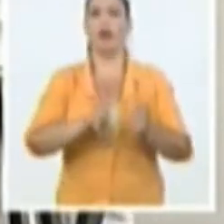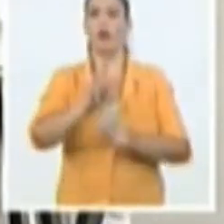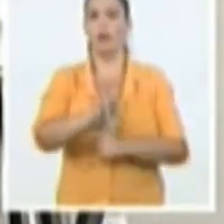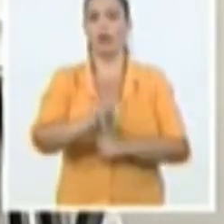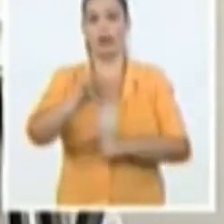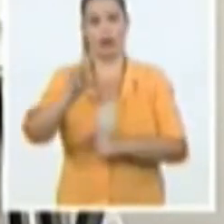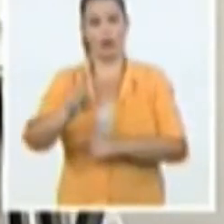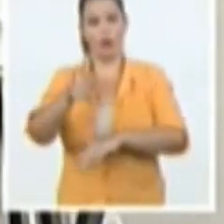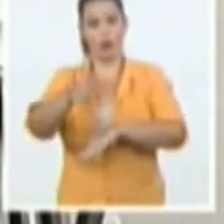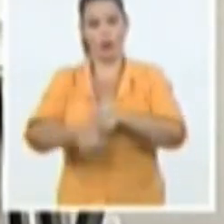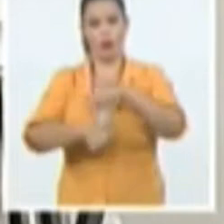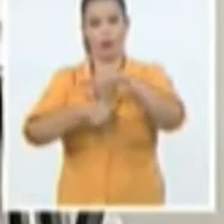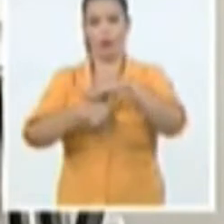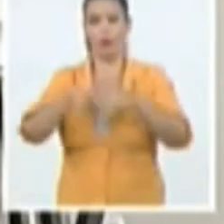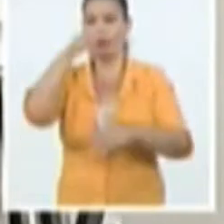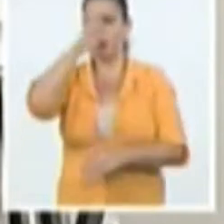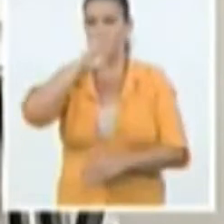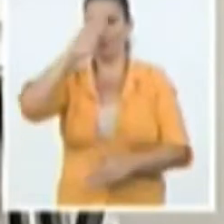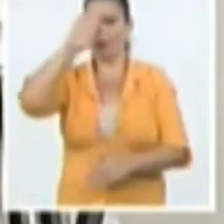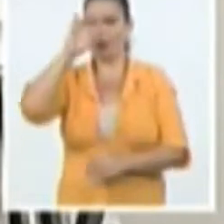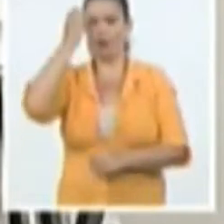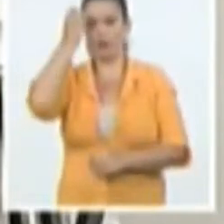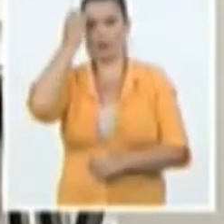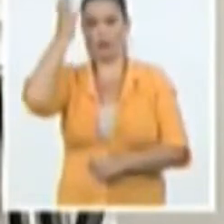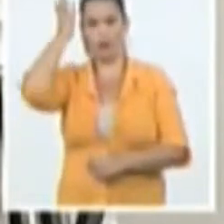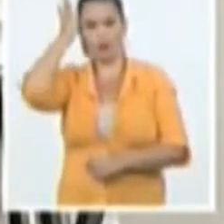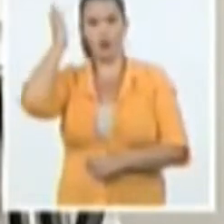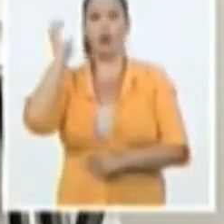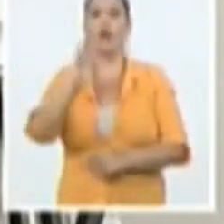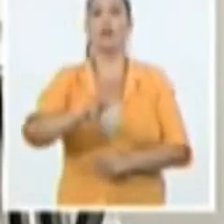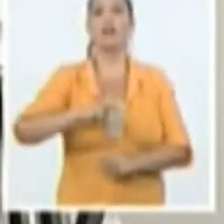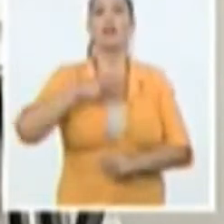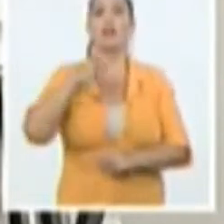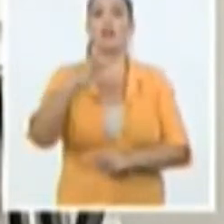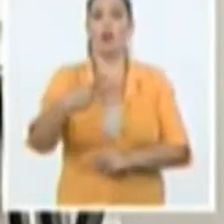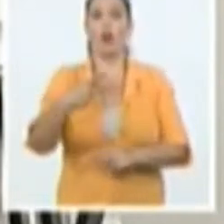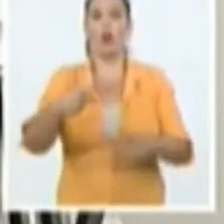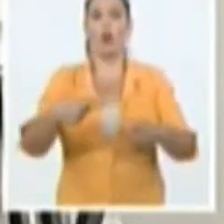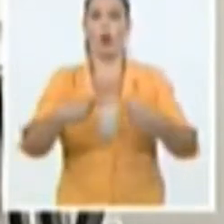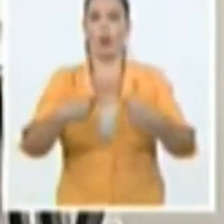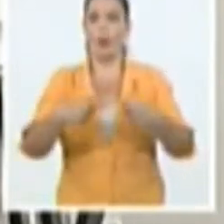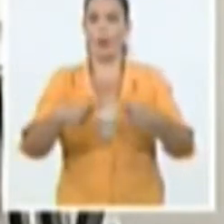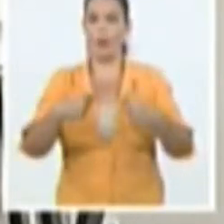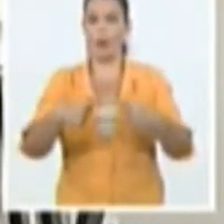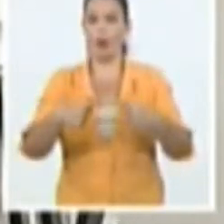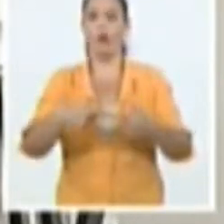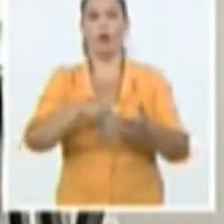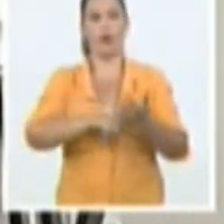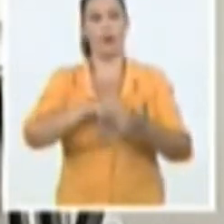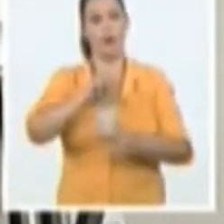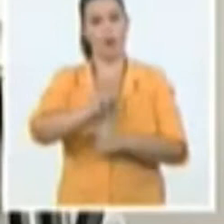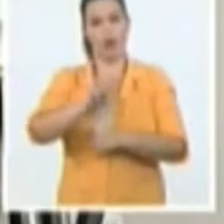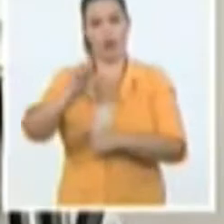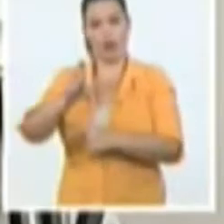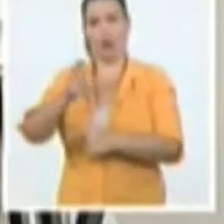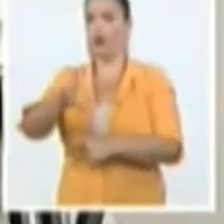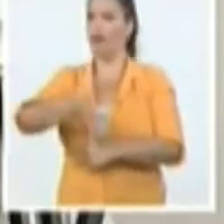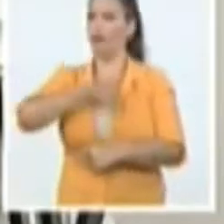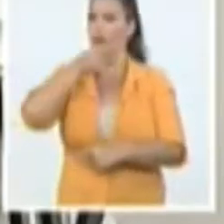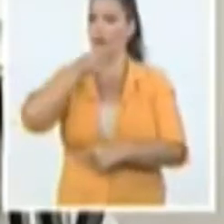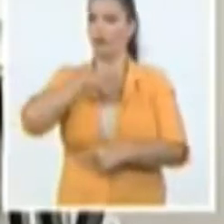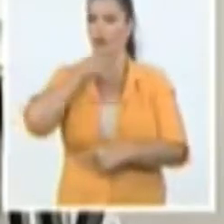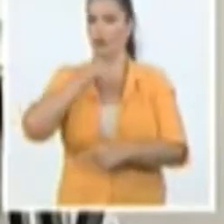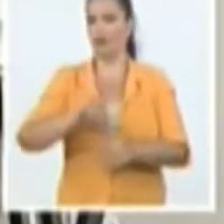Díaz-Canel, en el segundo pleno del Comité Central, se expresó que ahora la